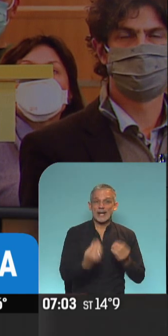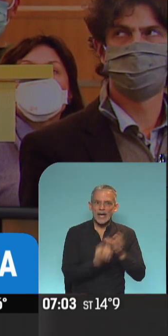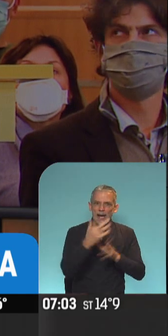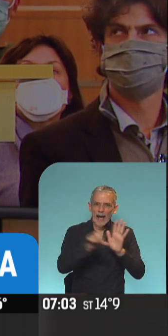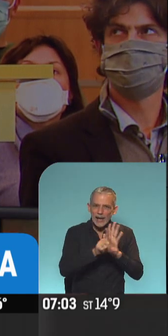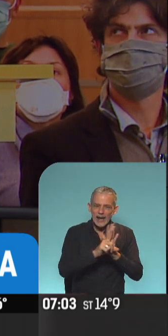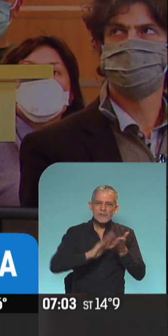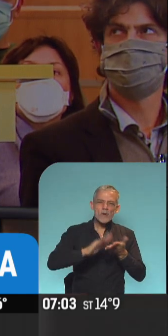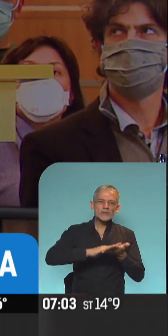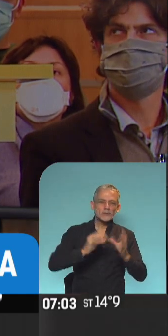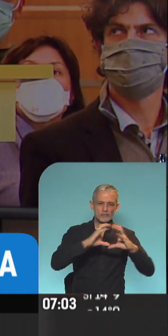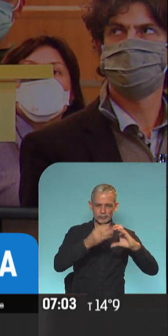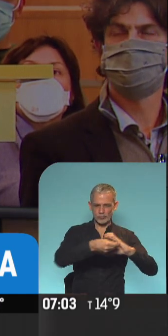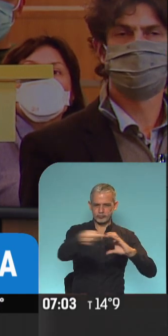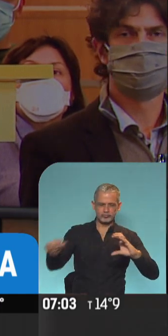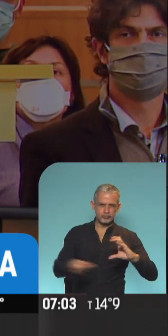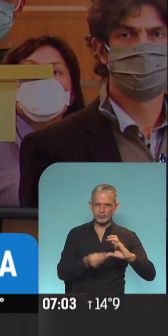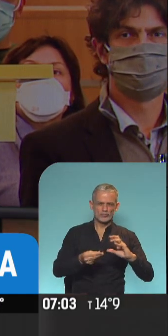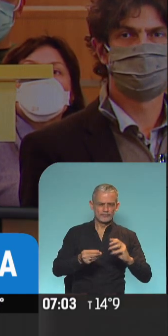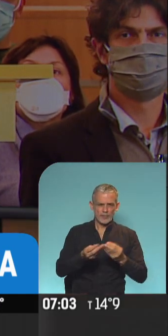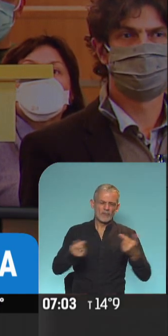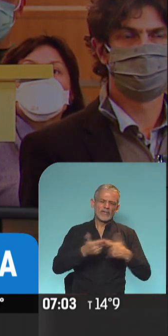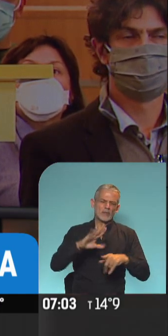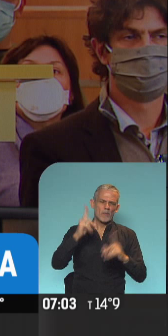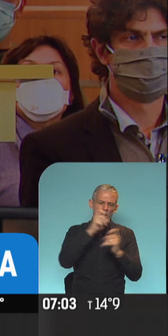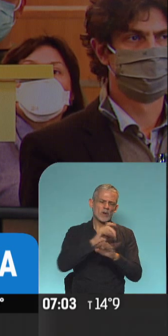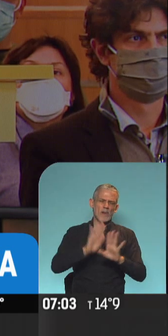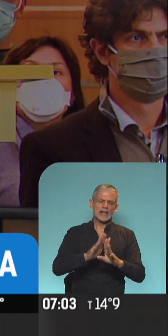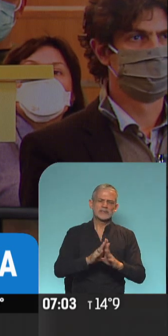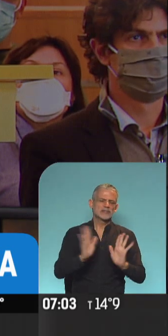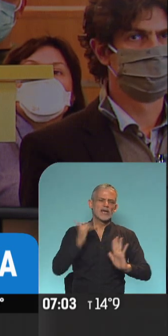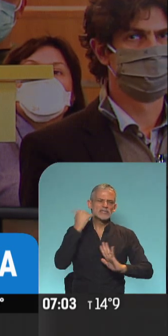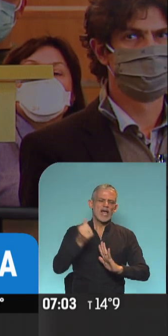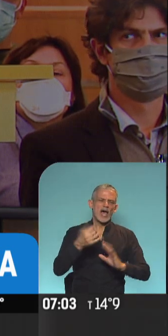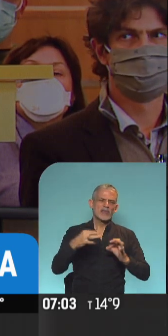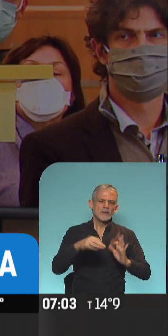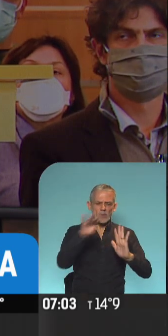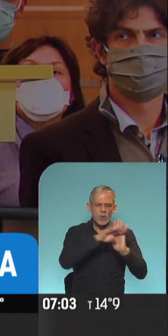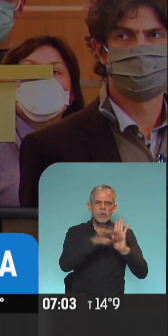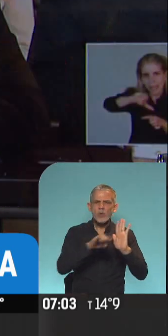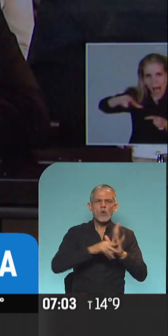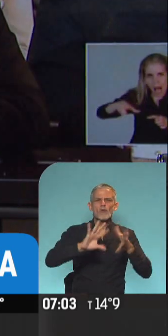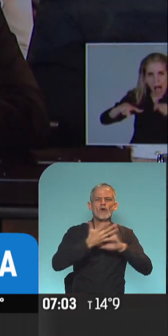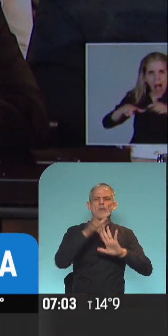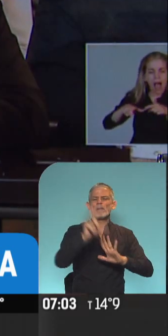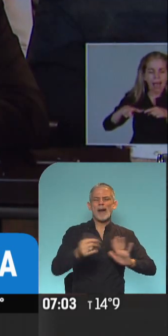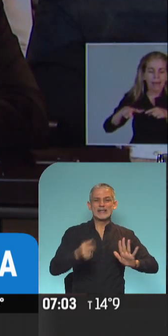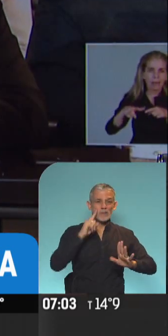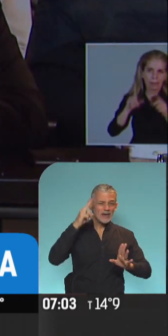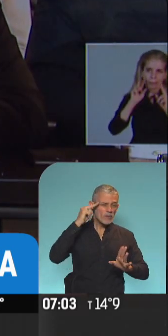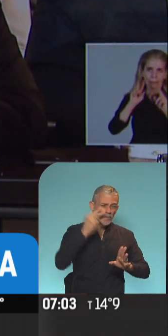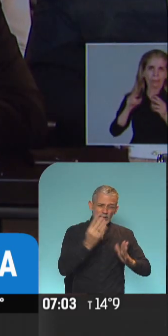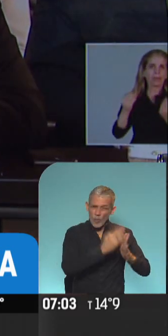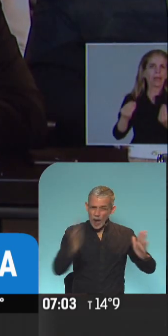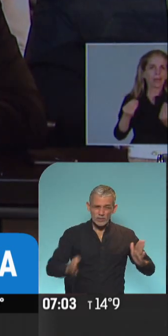de coparticipación que terminara con toda esta situación y que fijara un marco de país, un modelo de país. Desde 1994 hasta